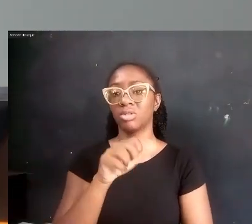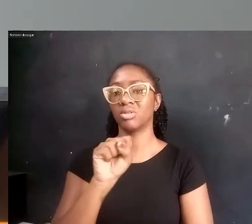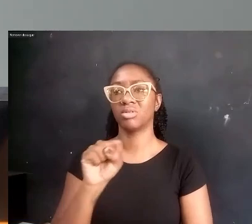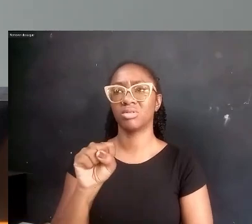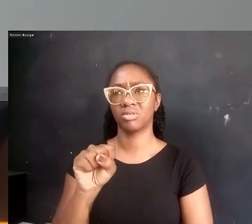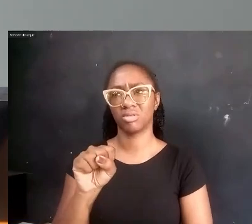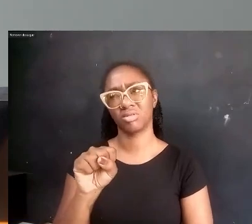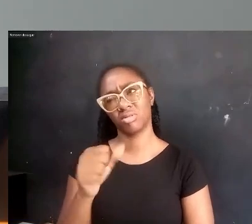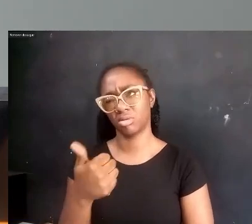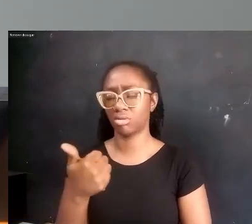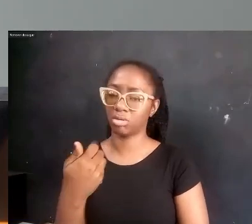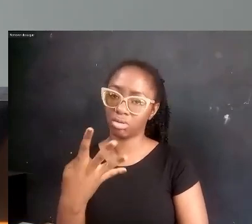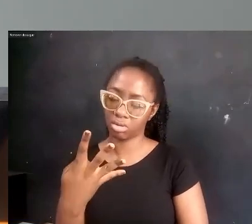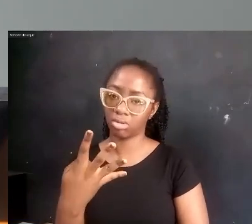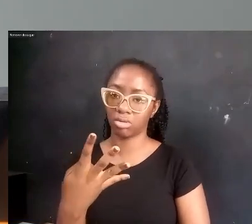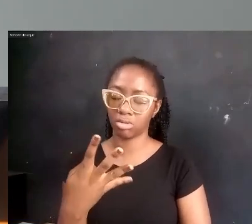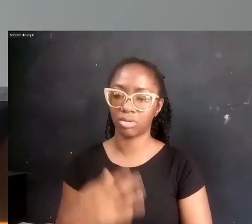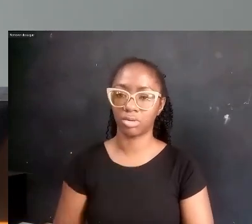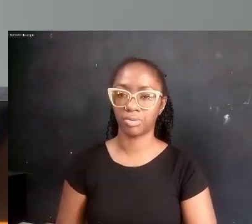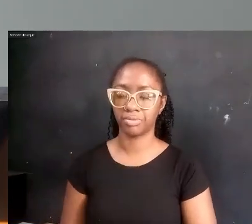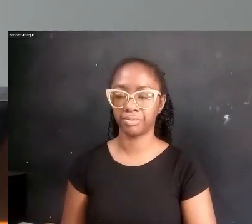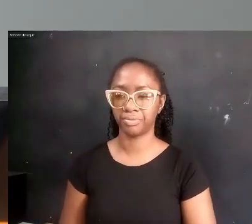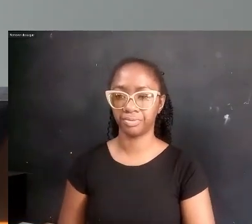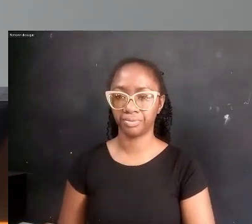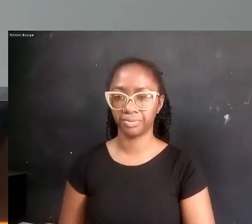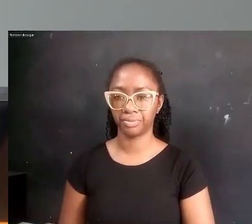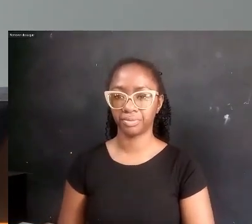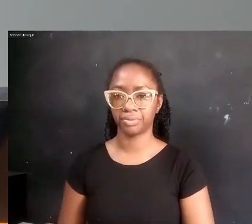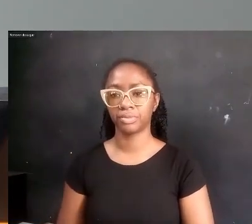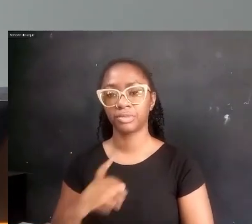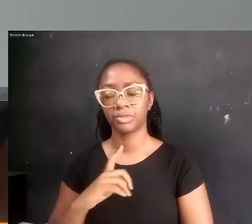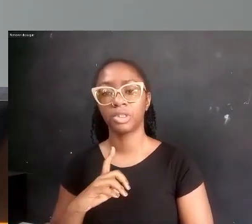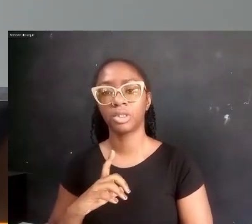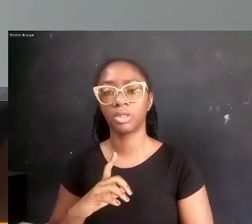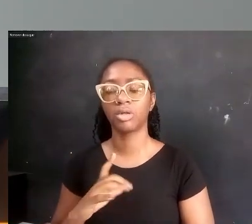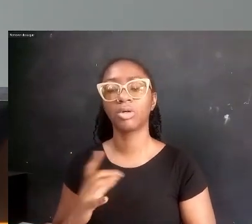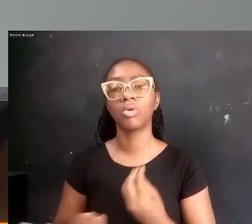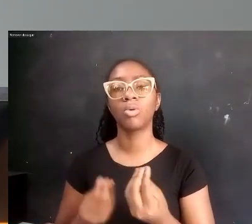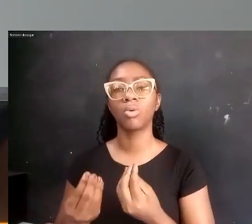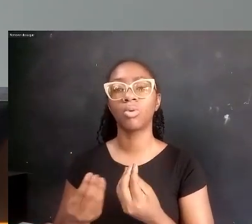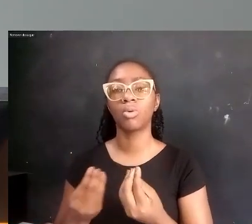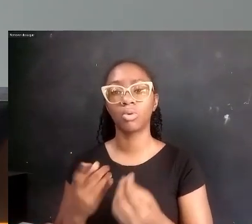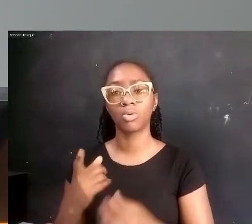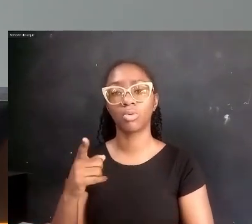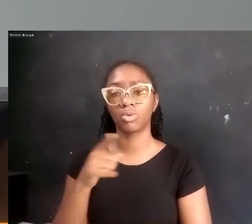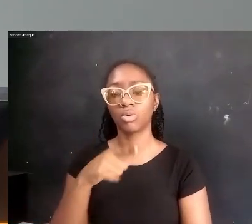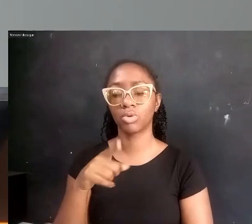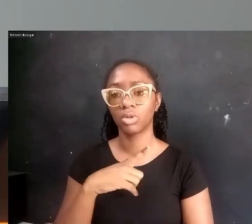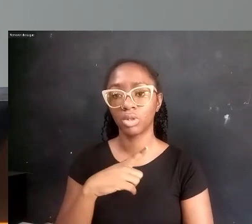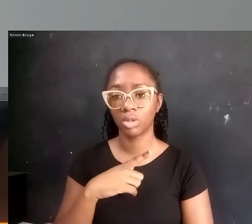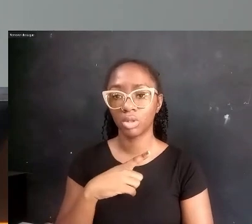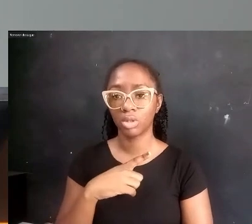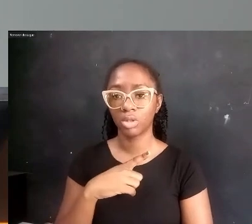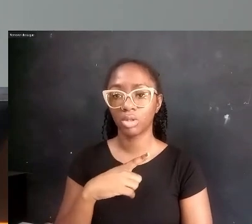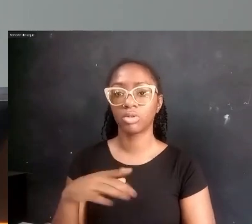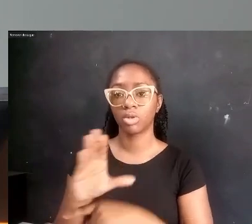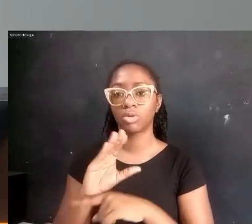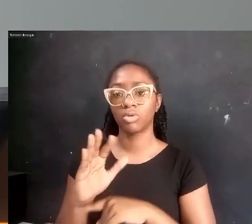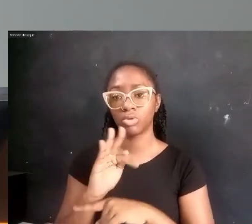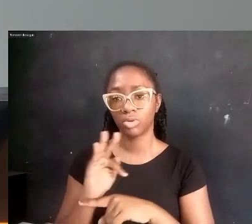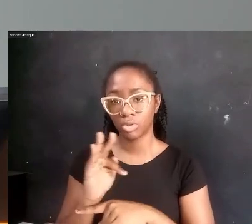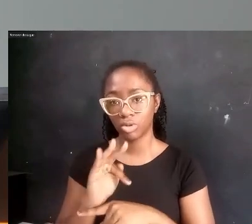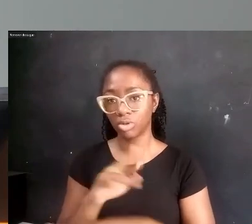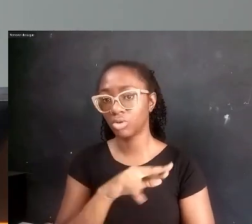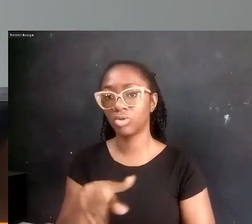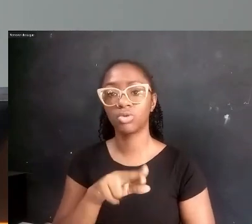1814 tuvo que utilizar el instrumento del enemigo, la Constitución. No es una